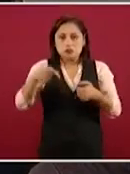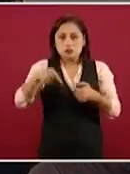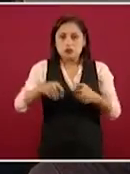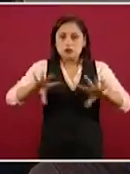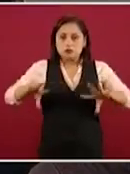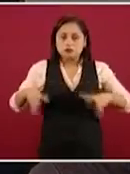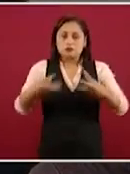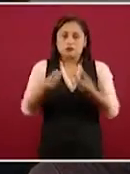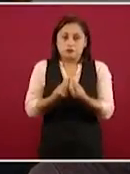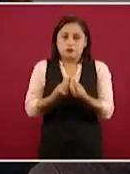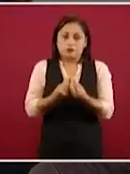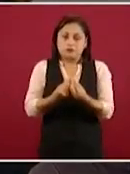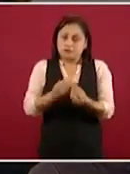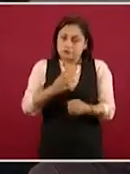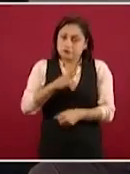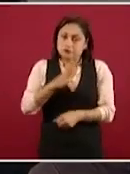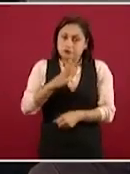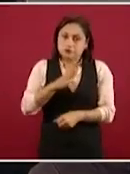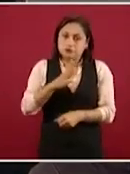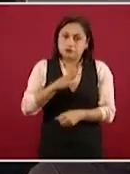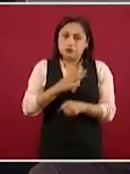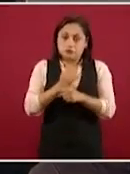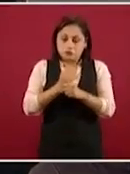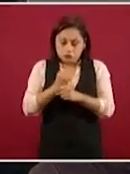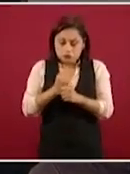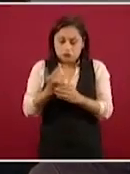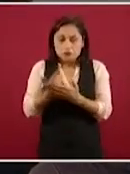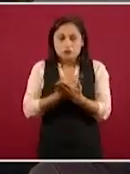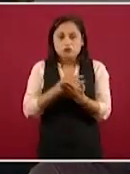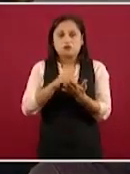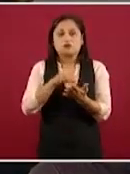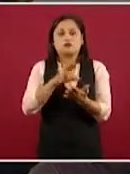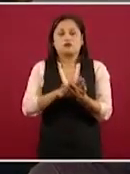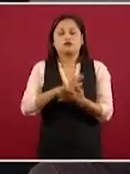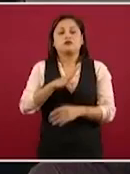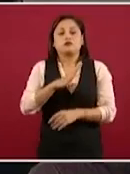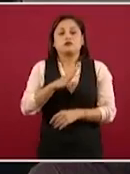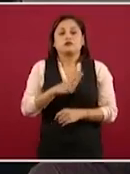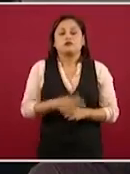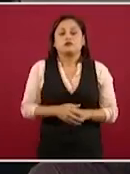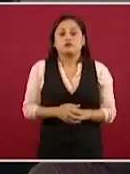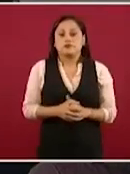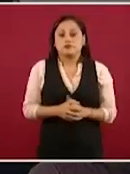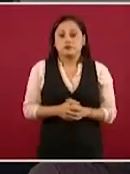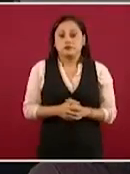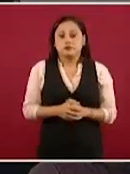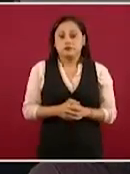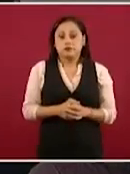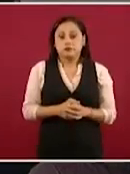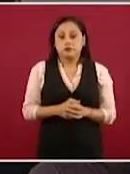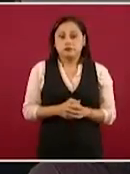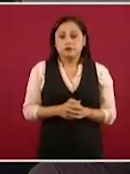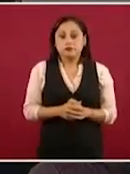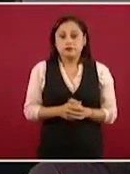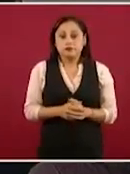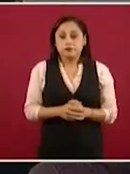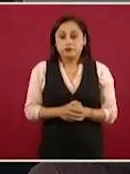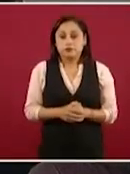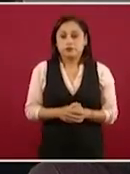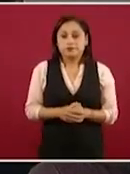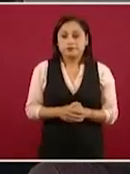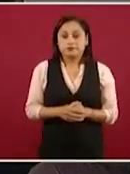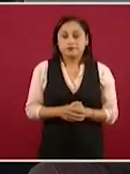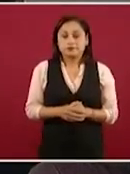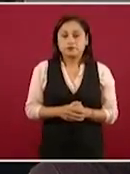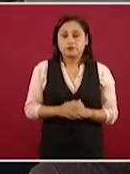Son las lo que tenemos de información. También adicional les daré